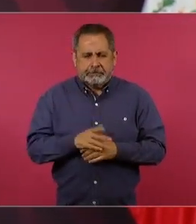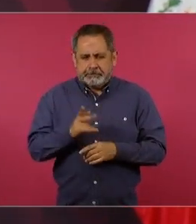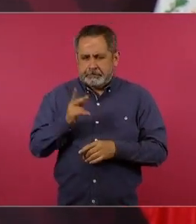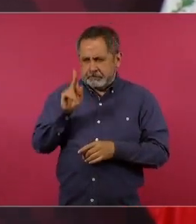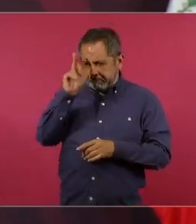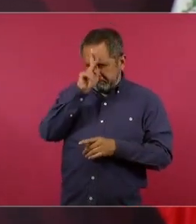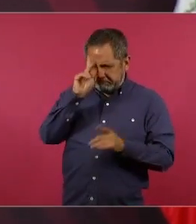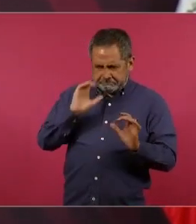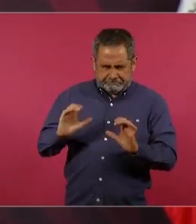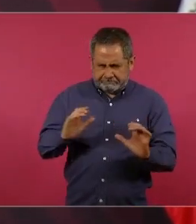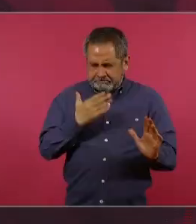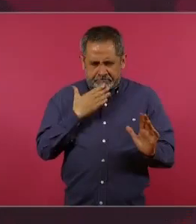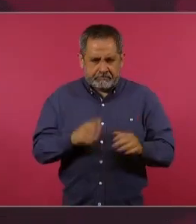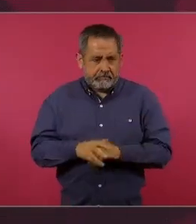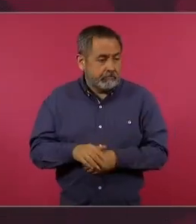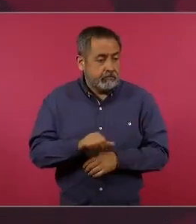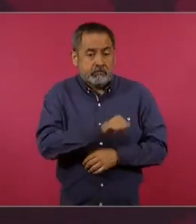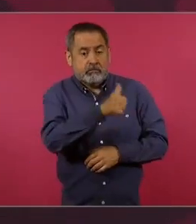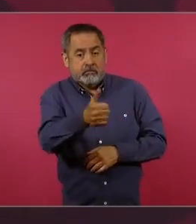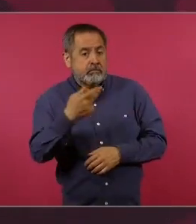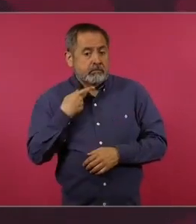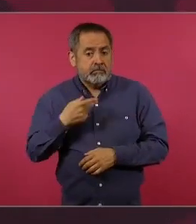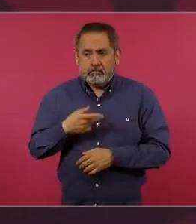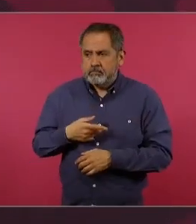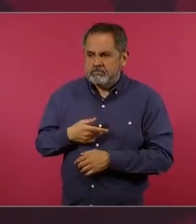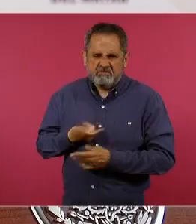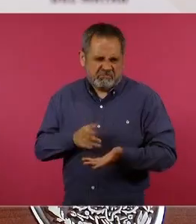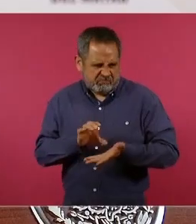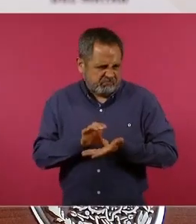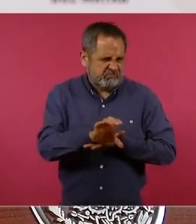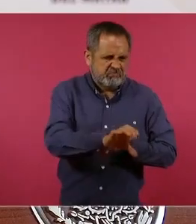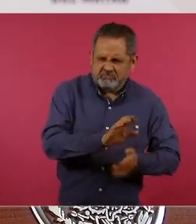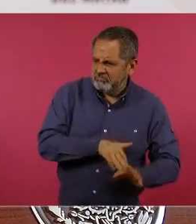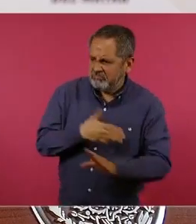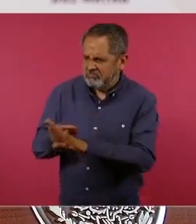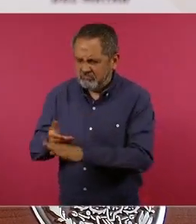precavido, pero otros que se meten y dan dinero